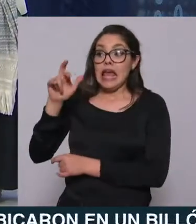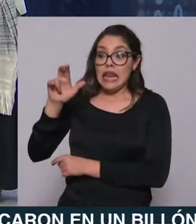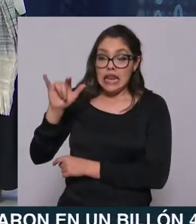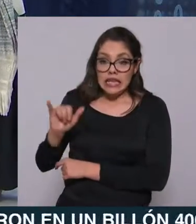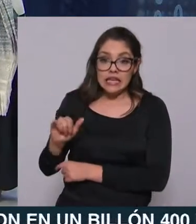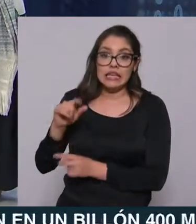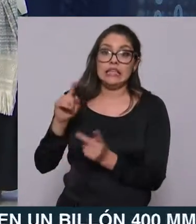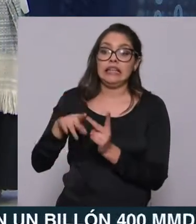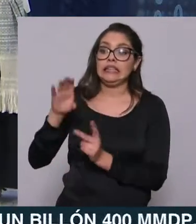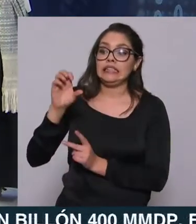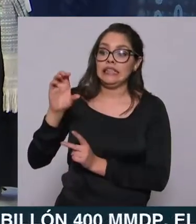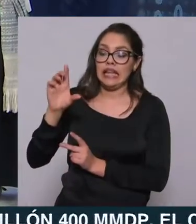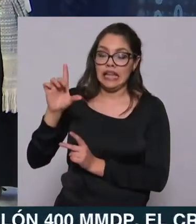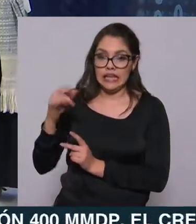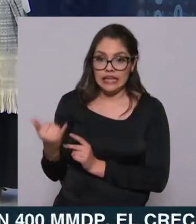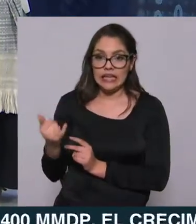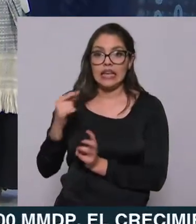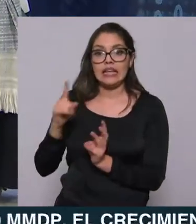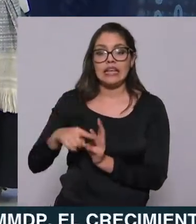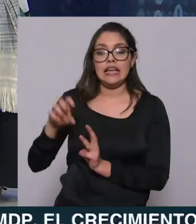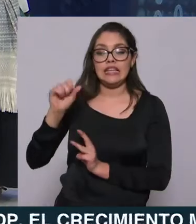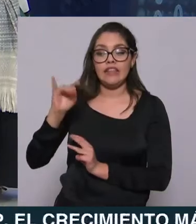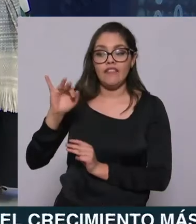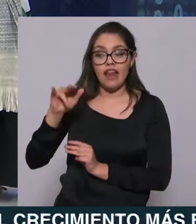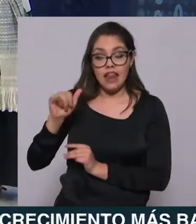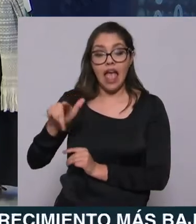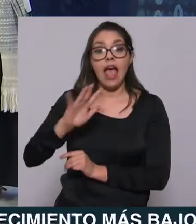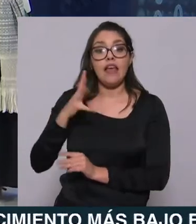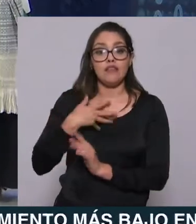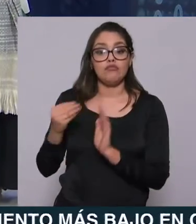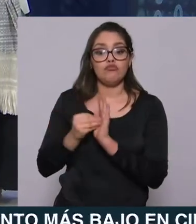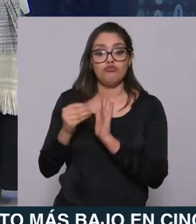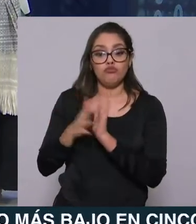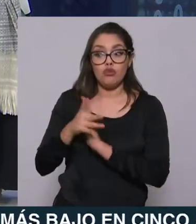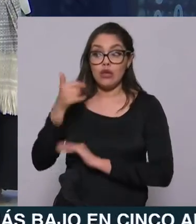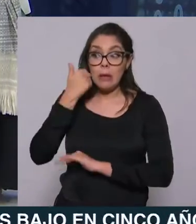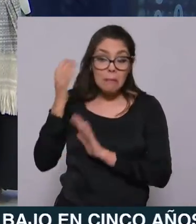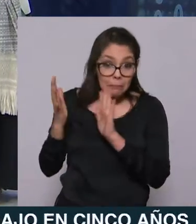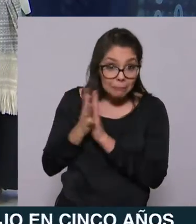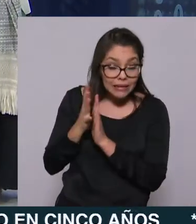Celit, a Estefanía, gracias por estar con nosotros, ahí está la convocatoria, así que usted si quiere